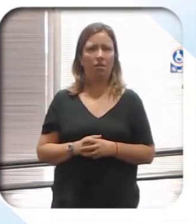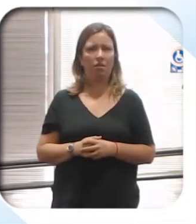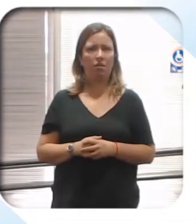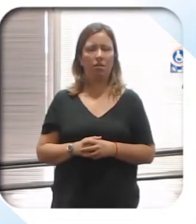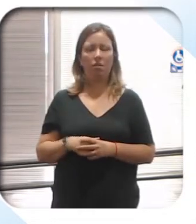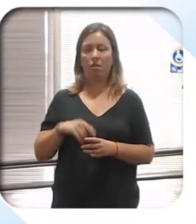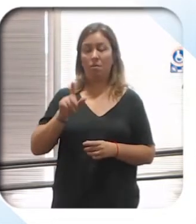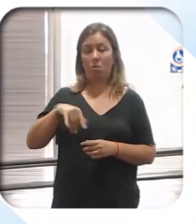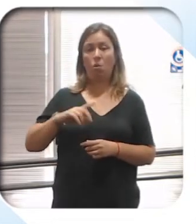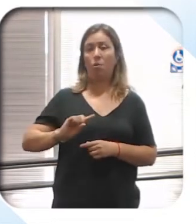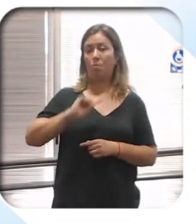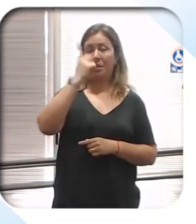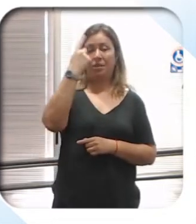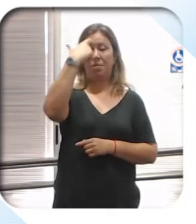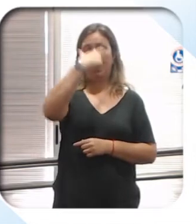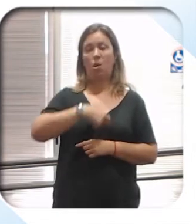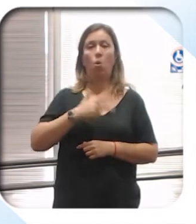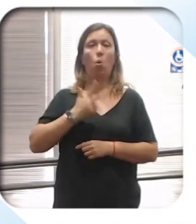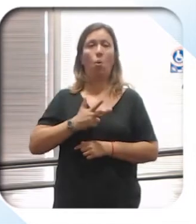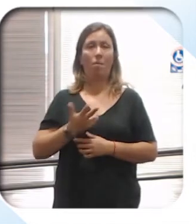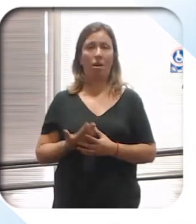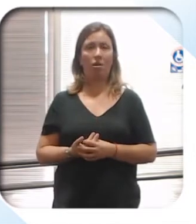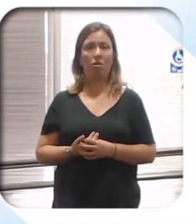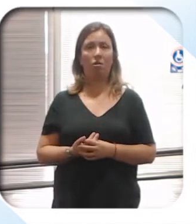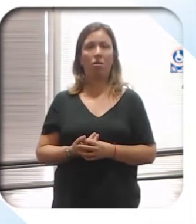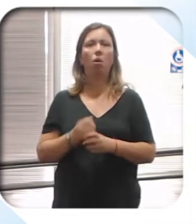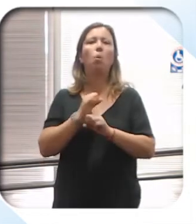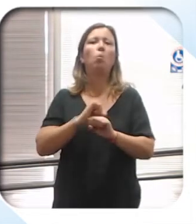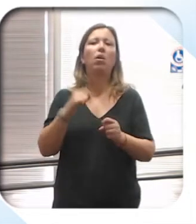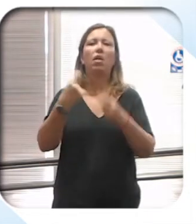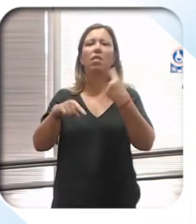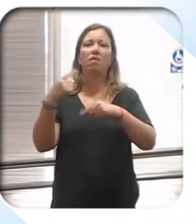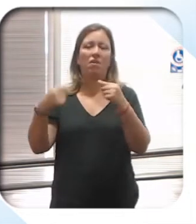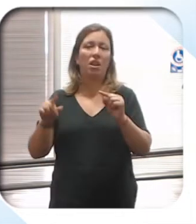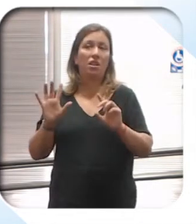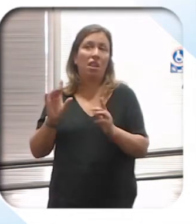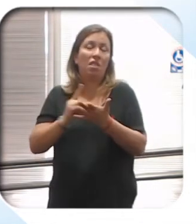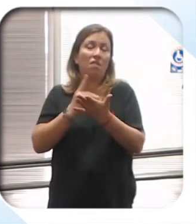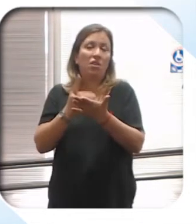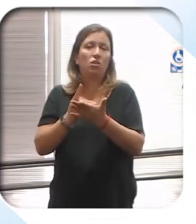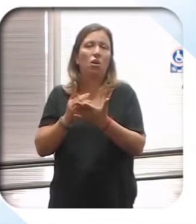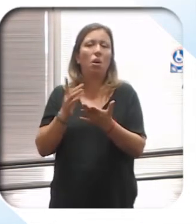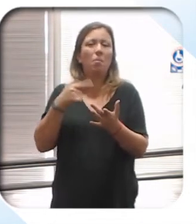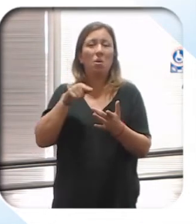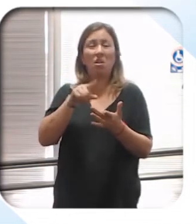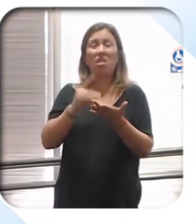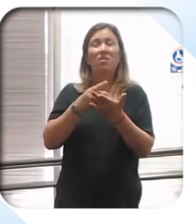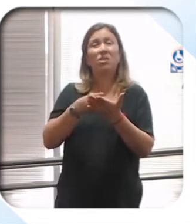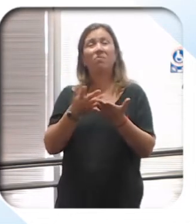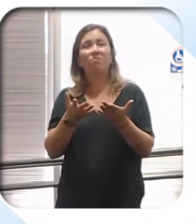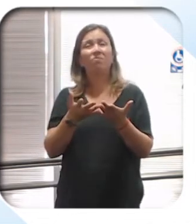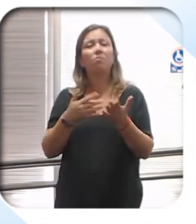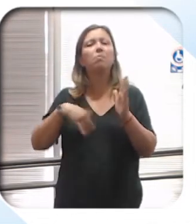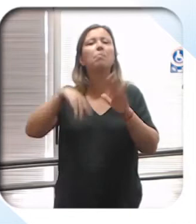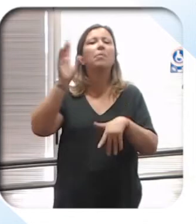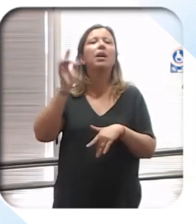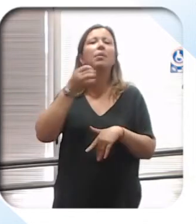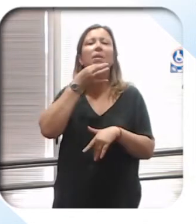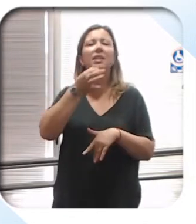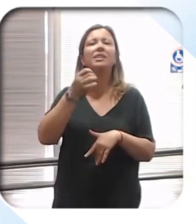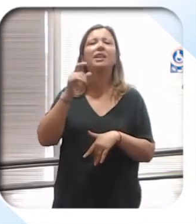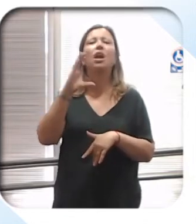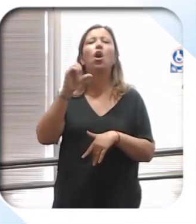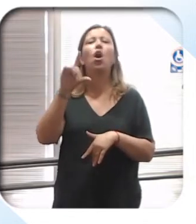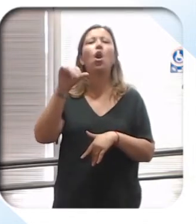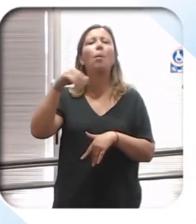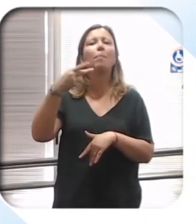aspecto central del ser humano. Pueden haber muchas definiciones, pero esta no es la que más me gusta. Me gusta más la de Flores Colomino,